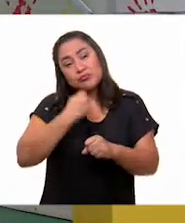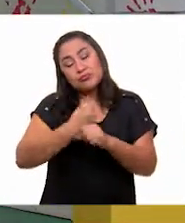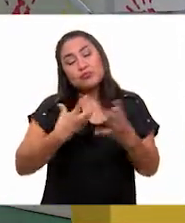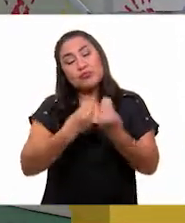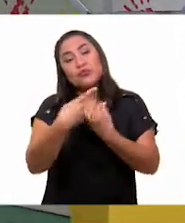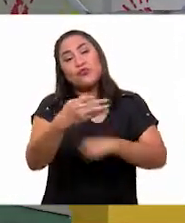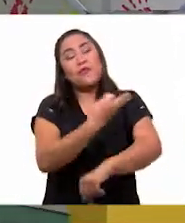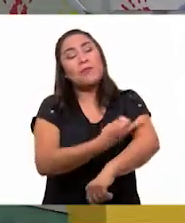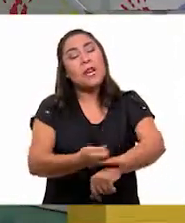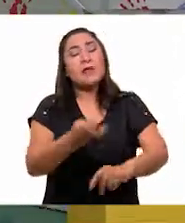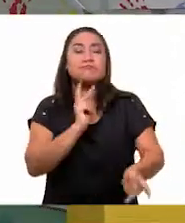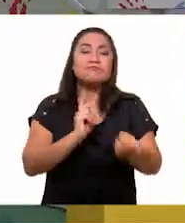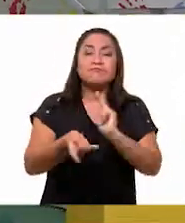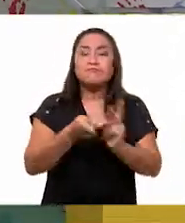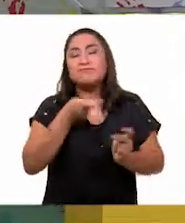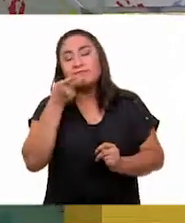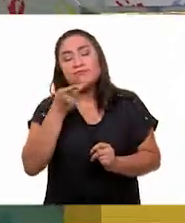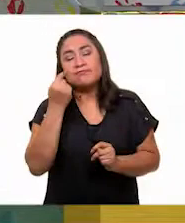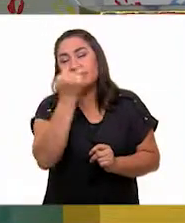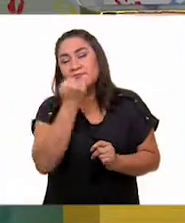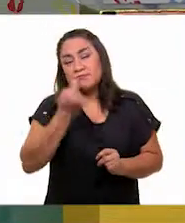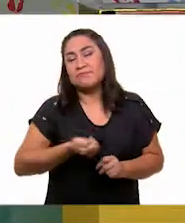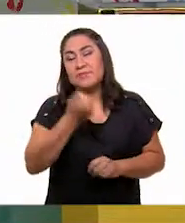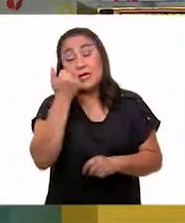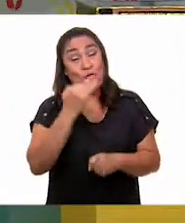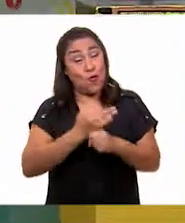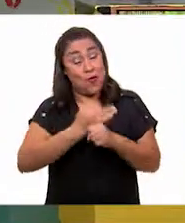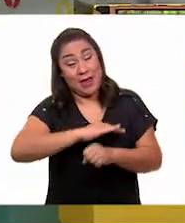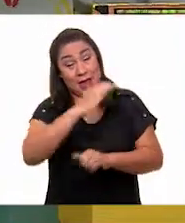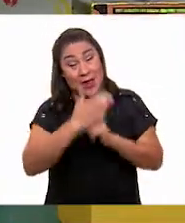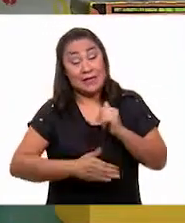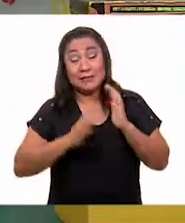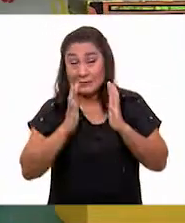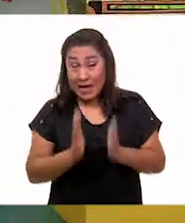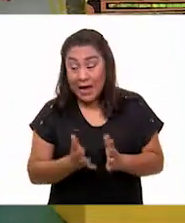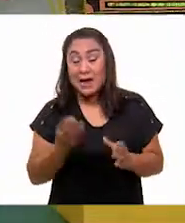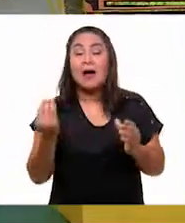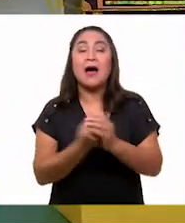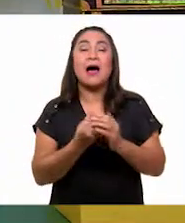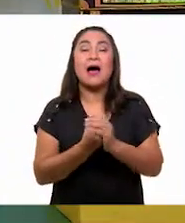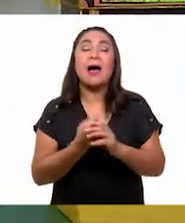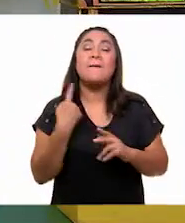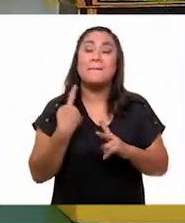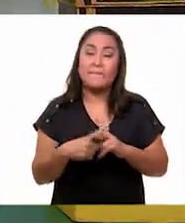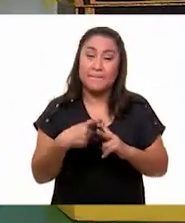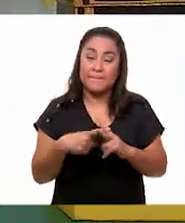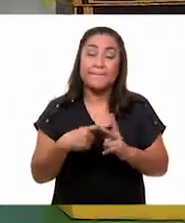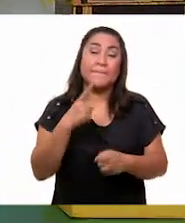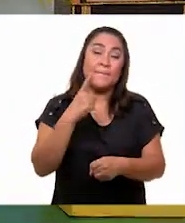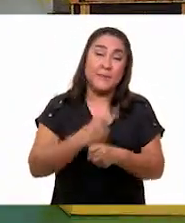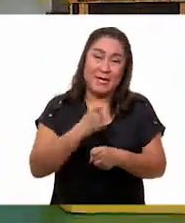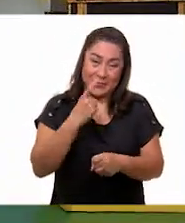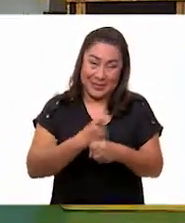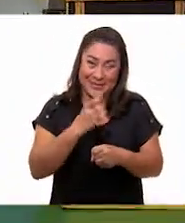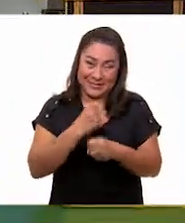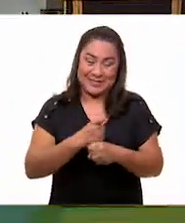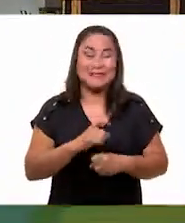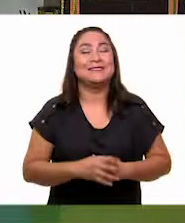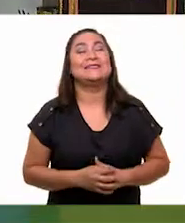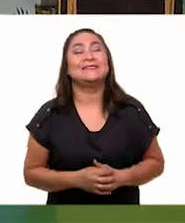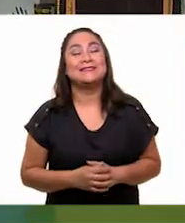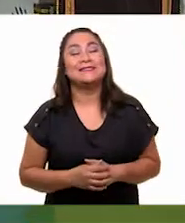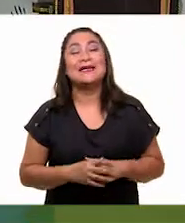platica con tu familia en tu lengua materna. Por hoy hemos terminado con la clase de matemáticas de primer grado de